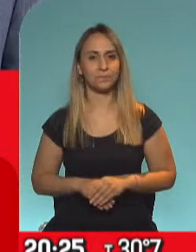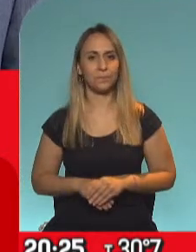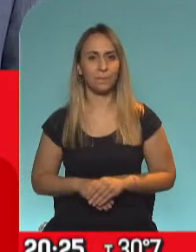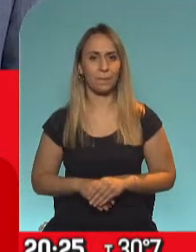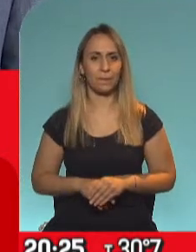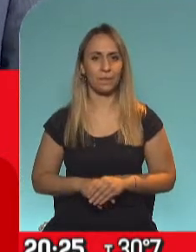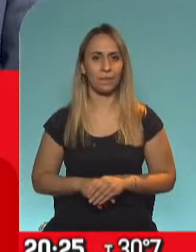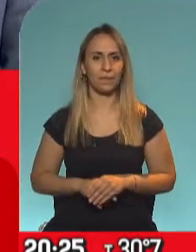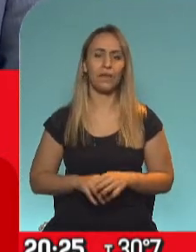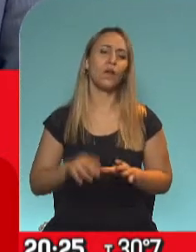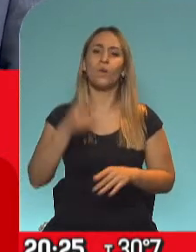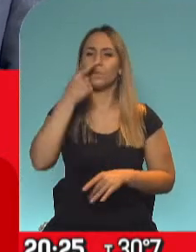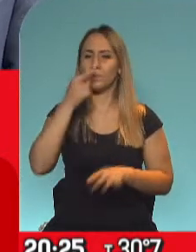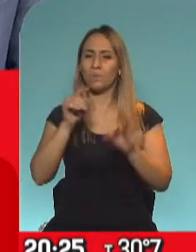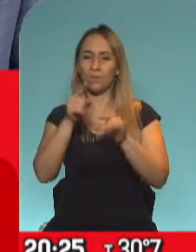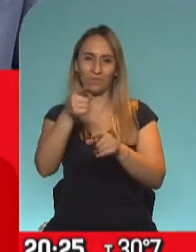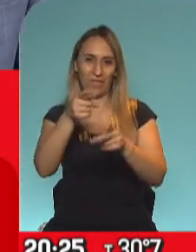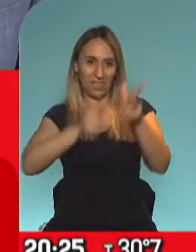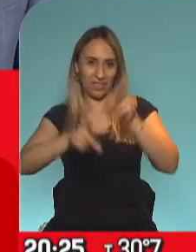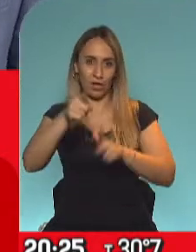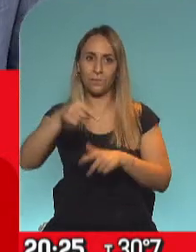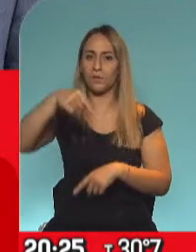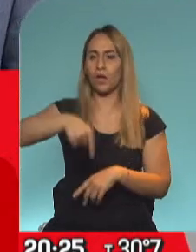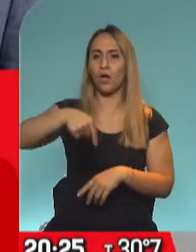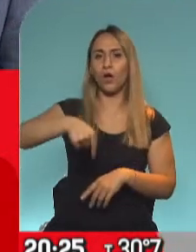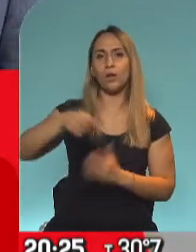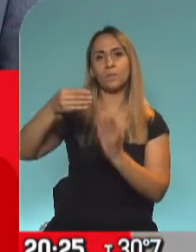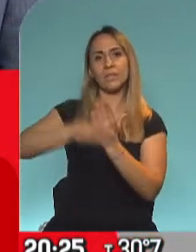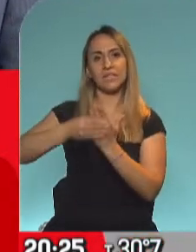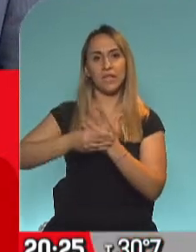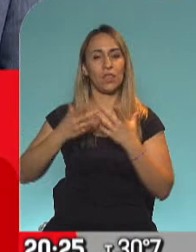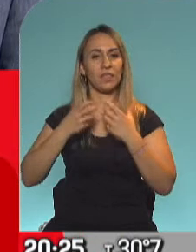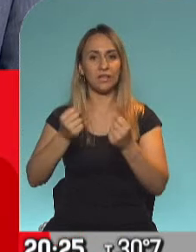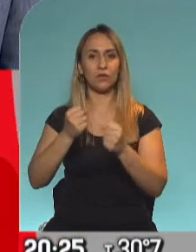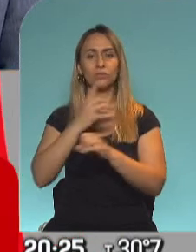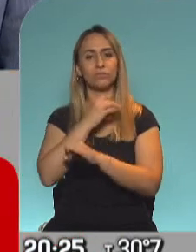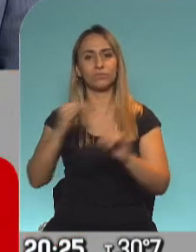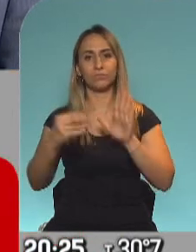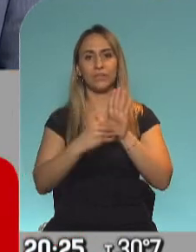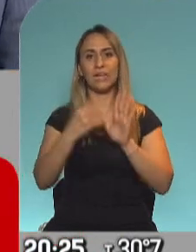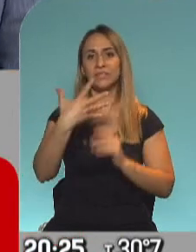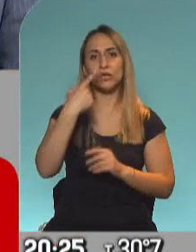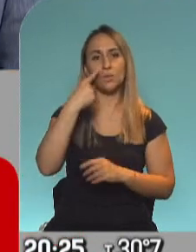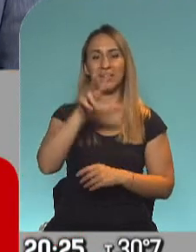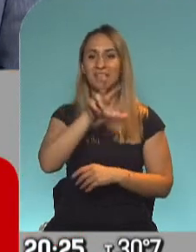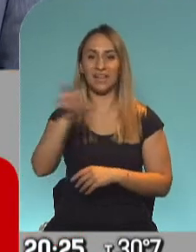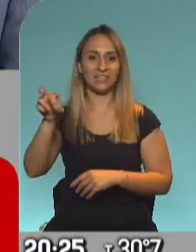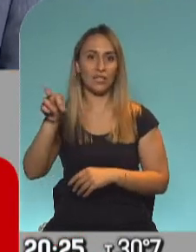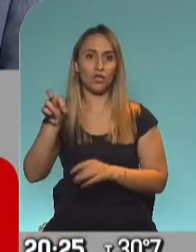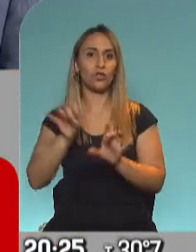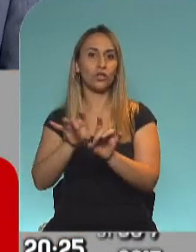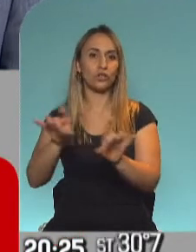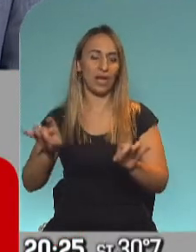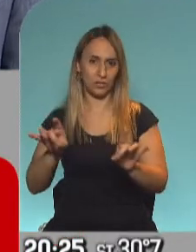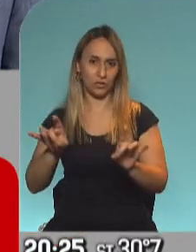las últimas frases. Hoy tenemos, o hoy ha reportado el Ministerio de Salud 5.300 casos, poco más de 5.300